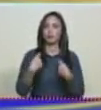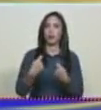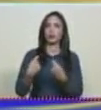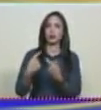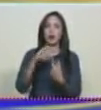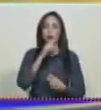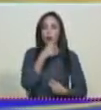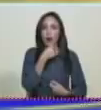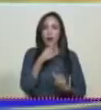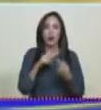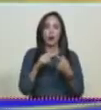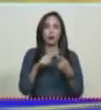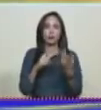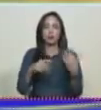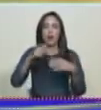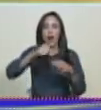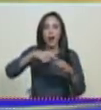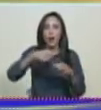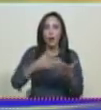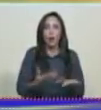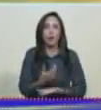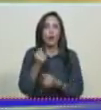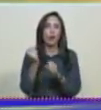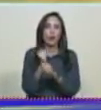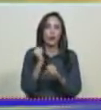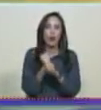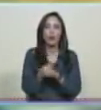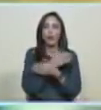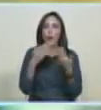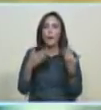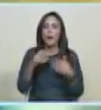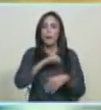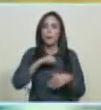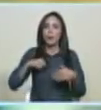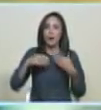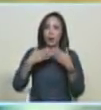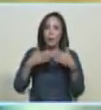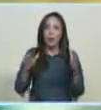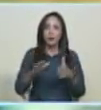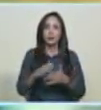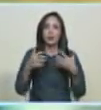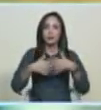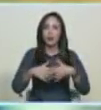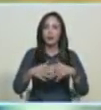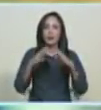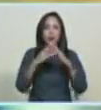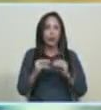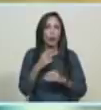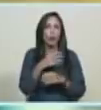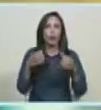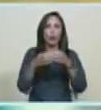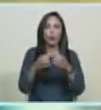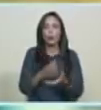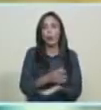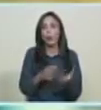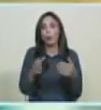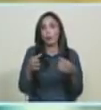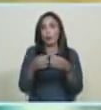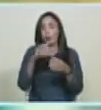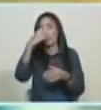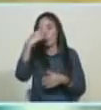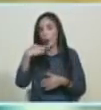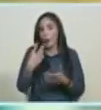pensionados, pensionadas, cajas de ahorro, trabajadores del sector privado, con todos los sectores, con la clase media